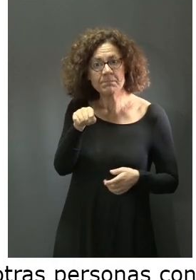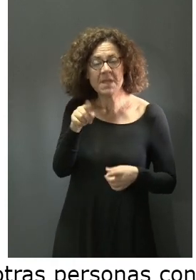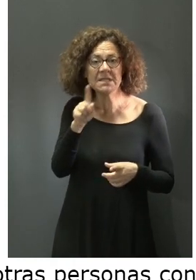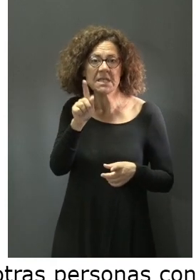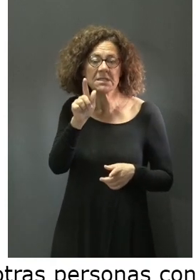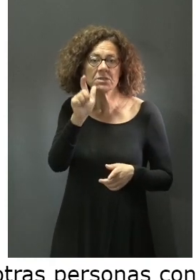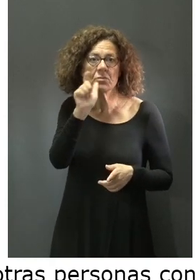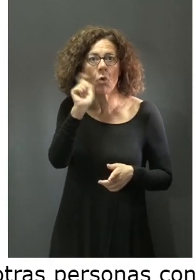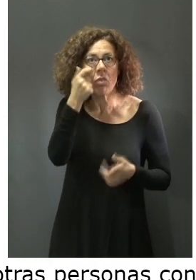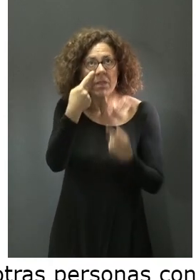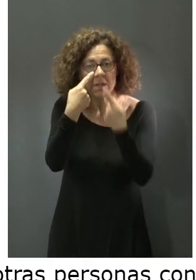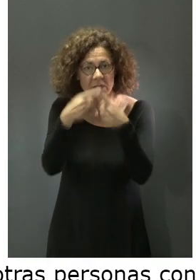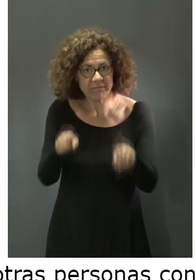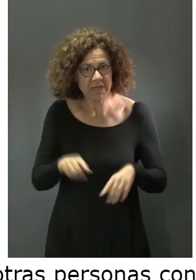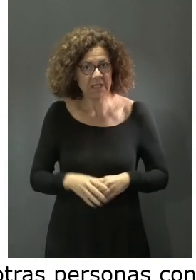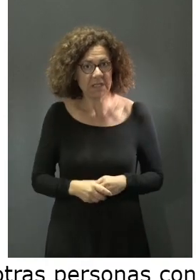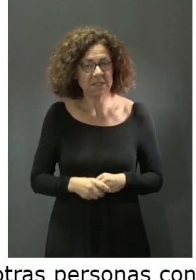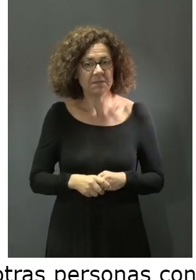concepción diferente?